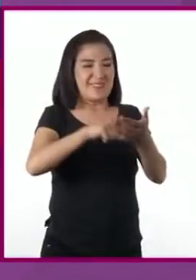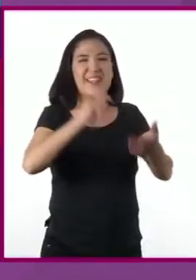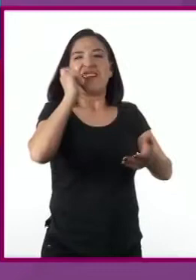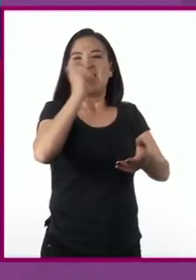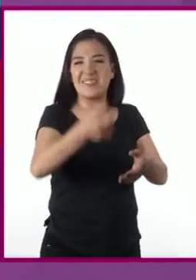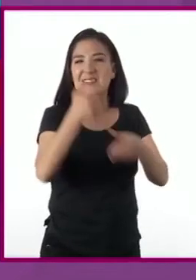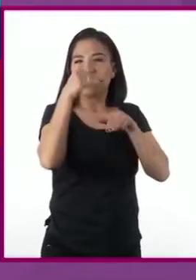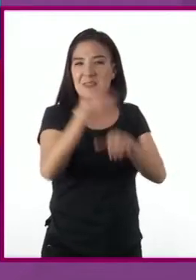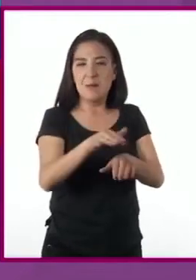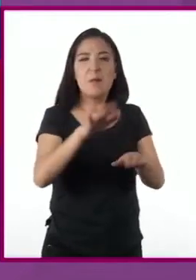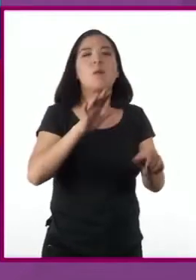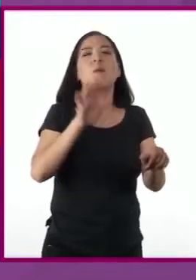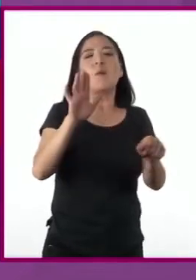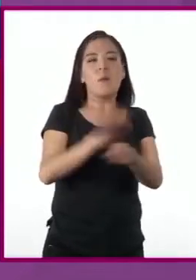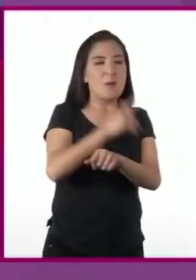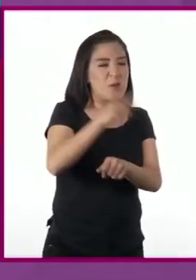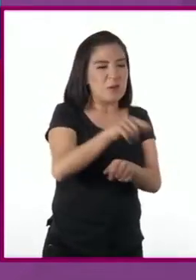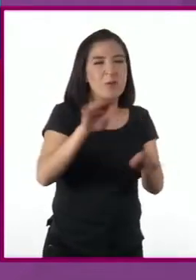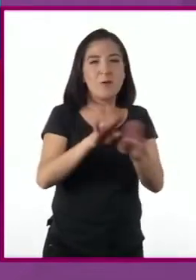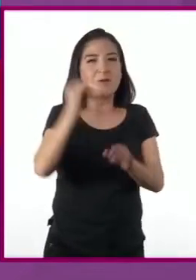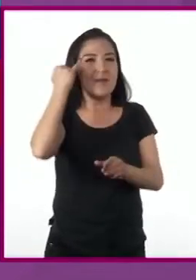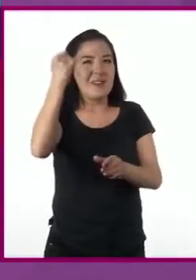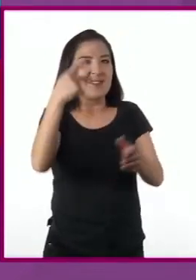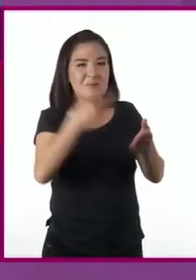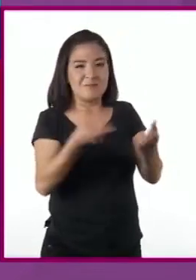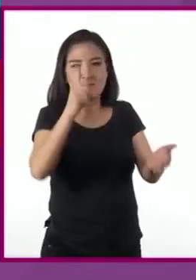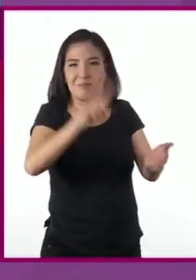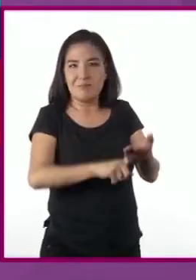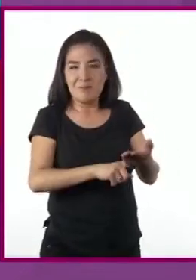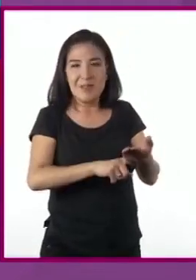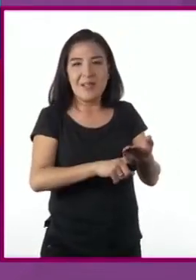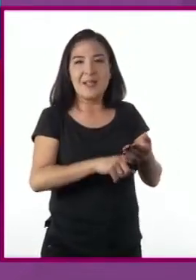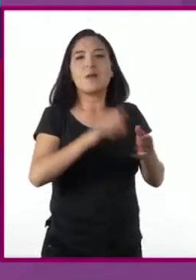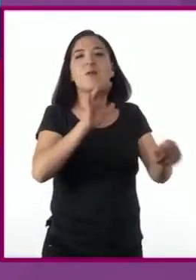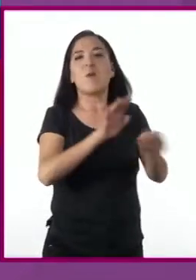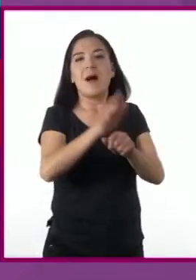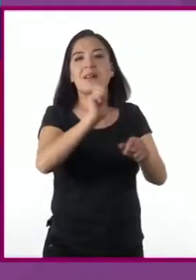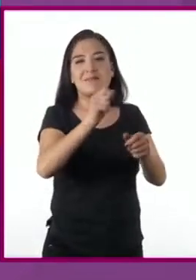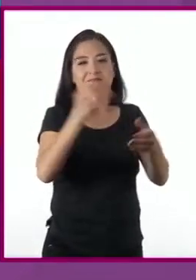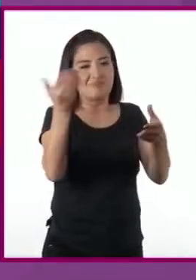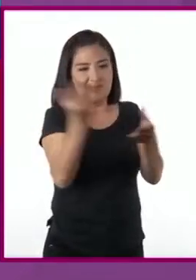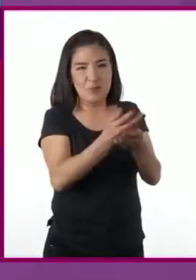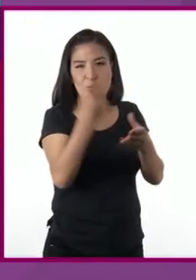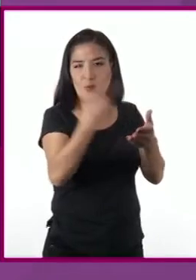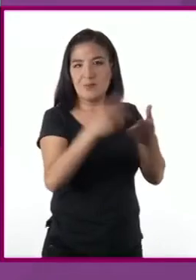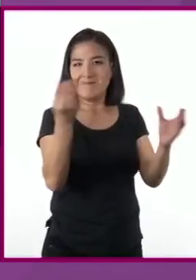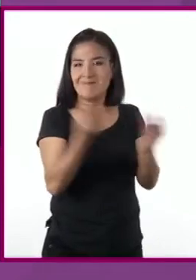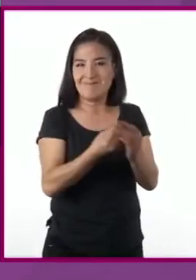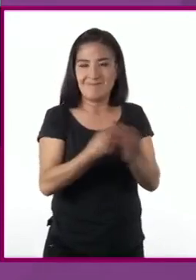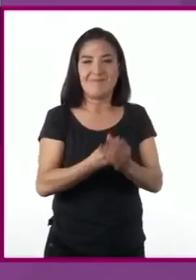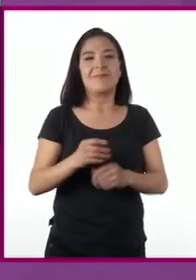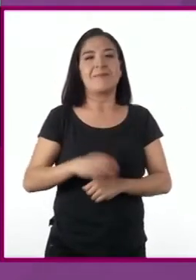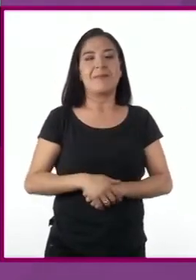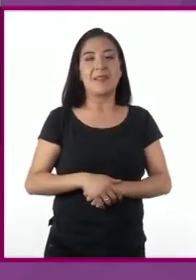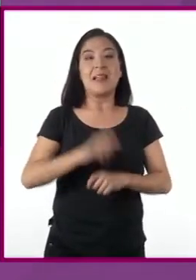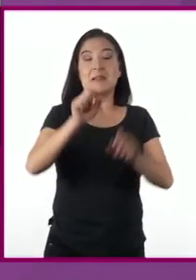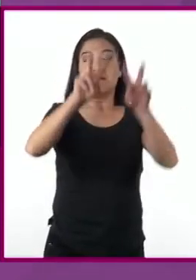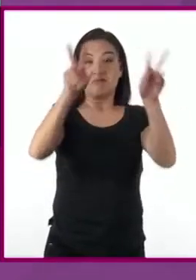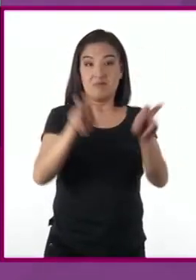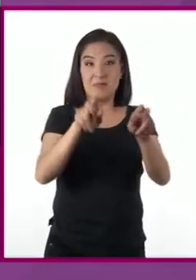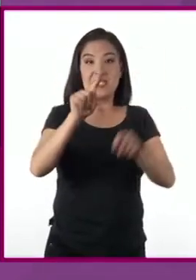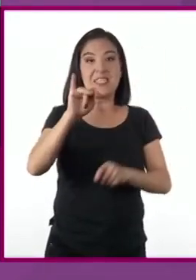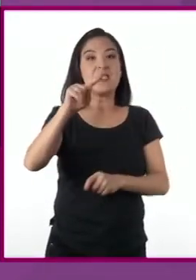y darnos una idea de su estructura, es decir, de las partes que lo componen. El título